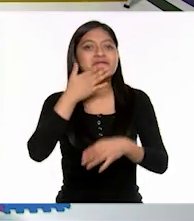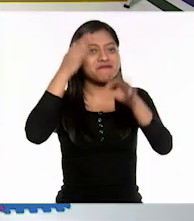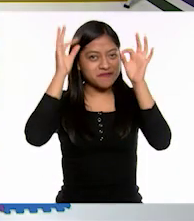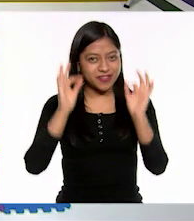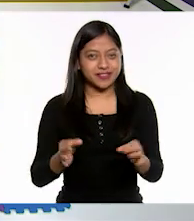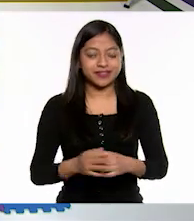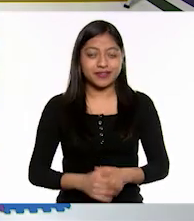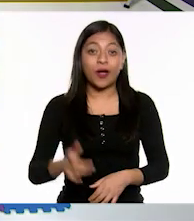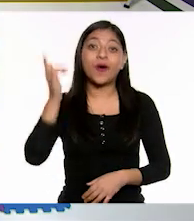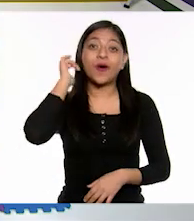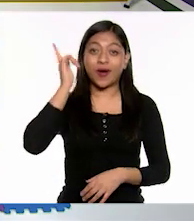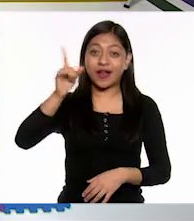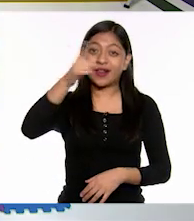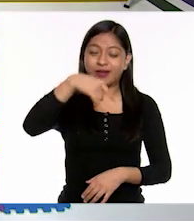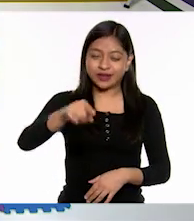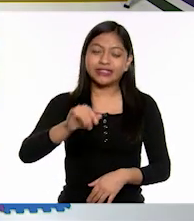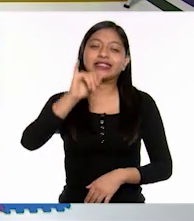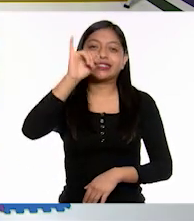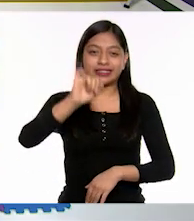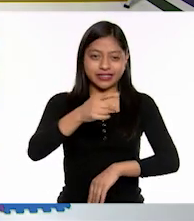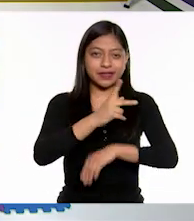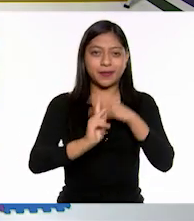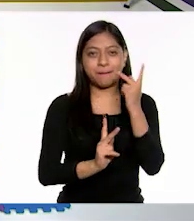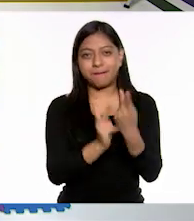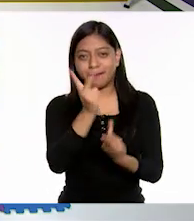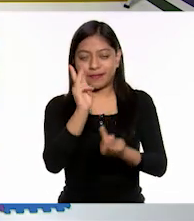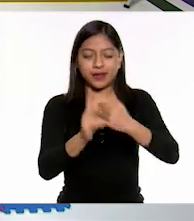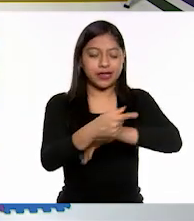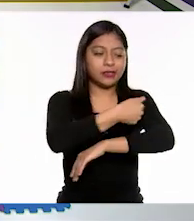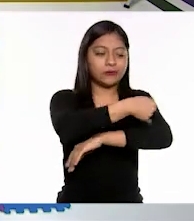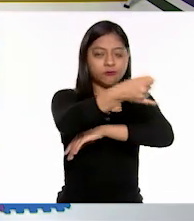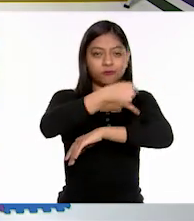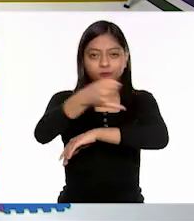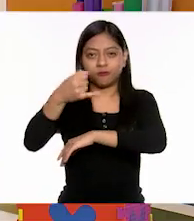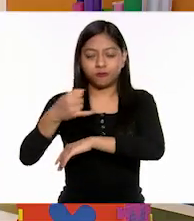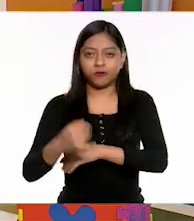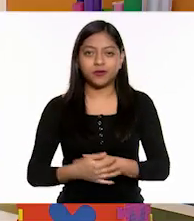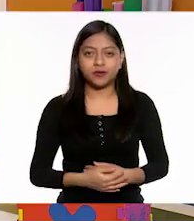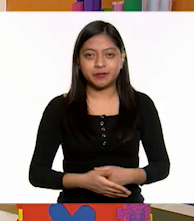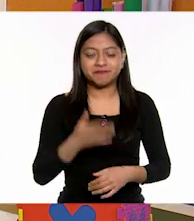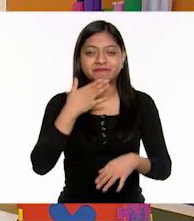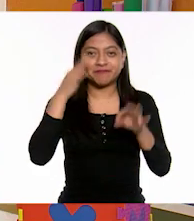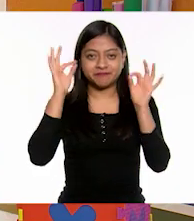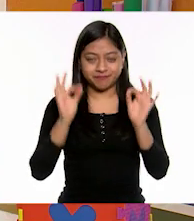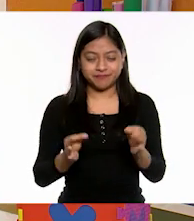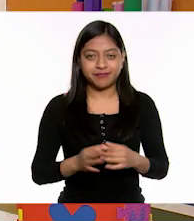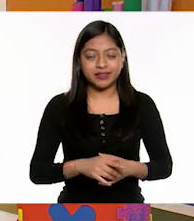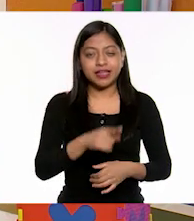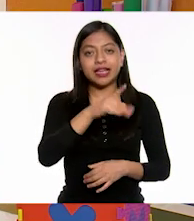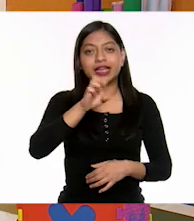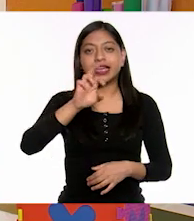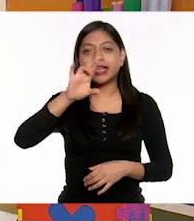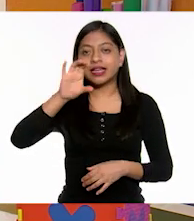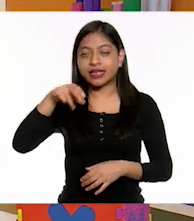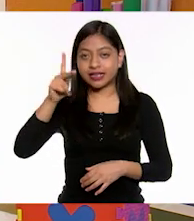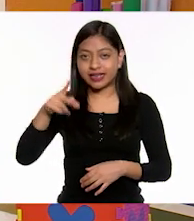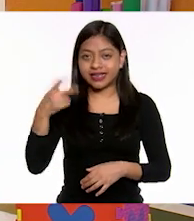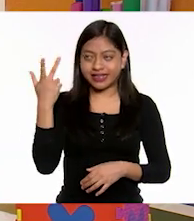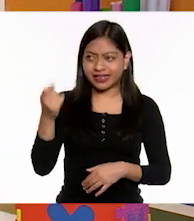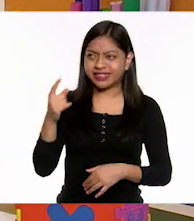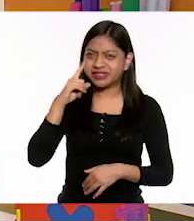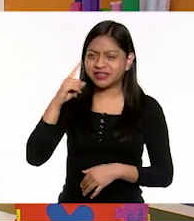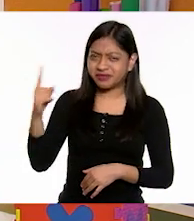ojalá que la cosecha sea buena y variada sí verdad oye eric con todo este material